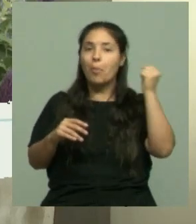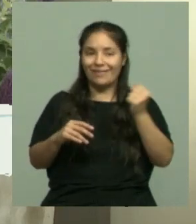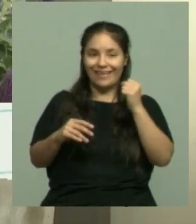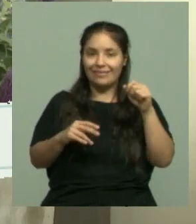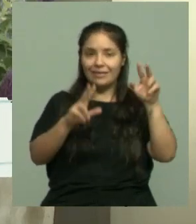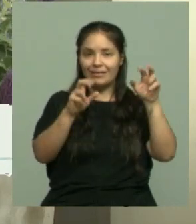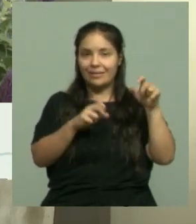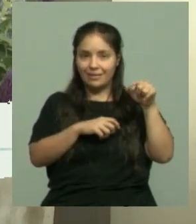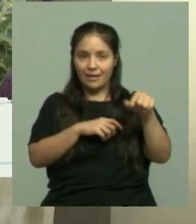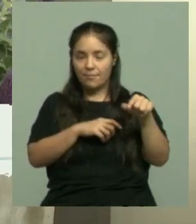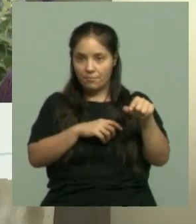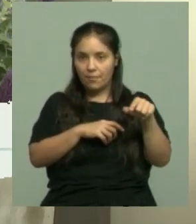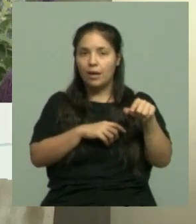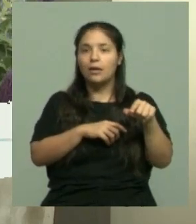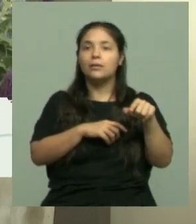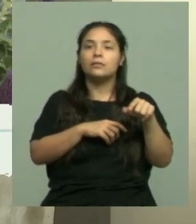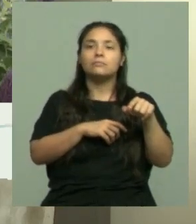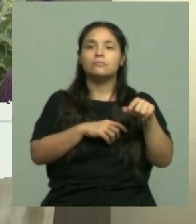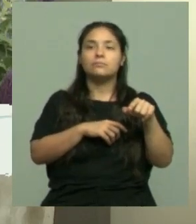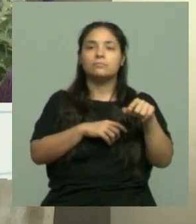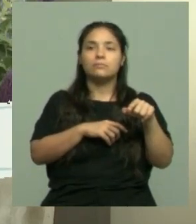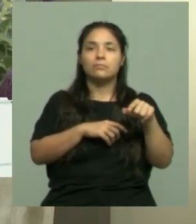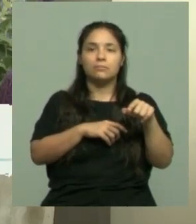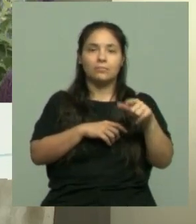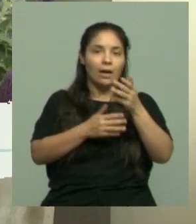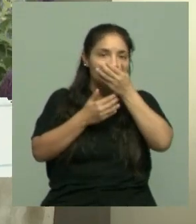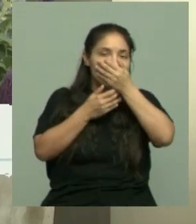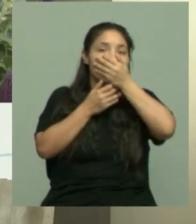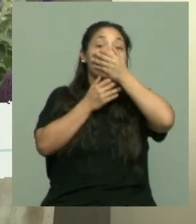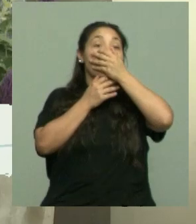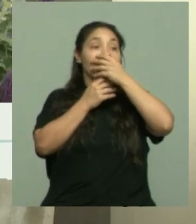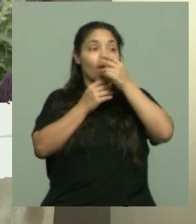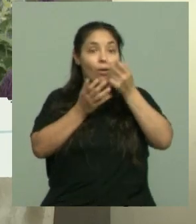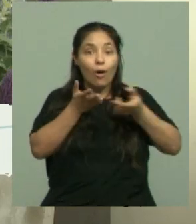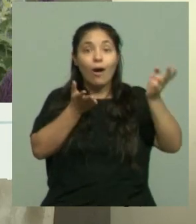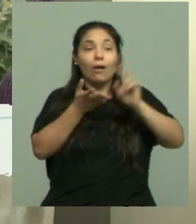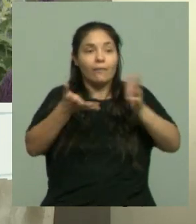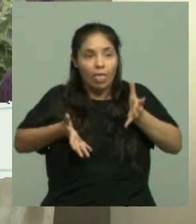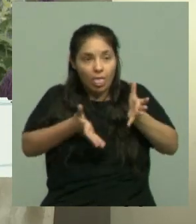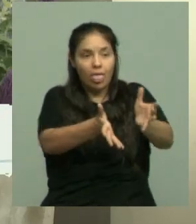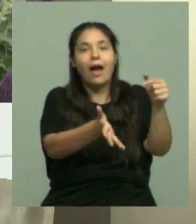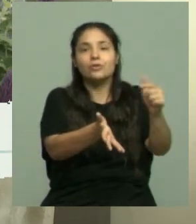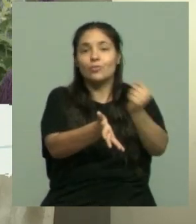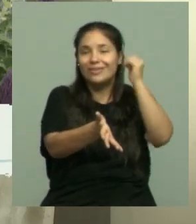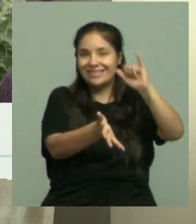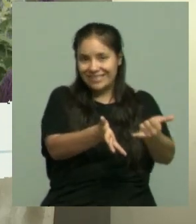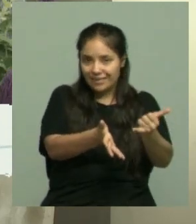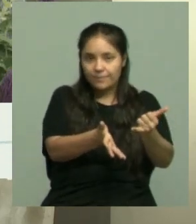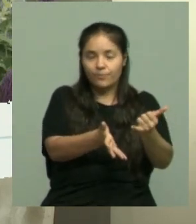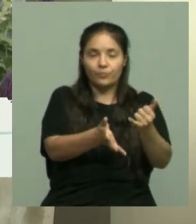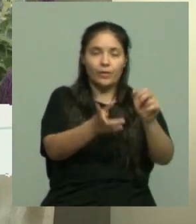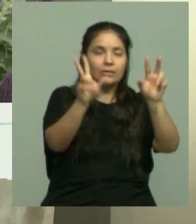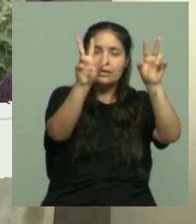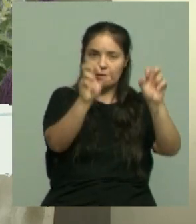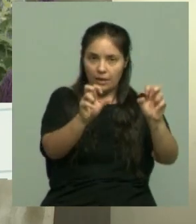digo, entendiendo que se van a recuperar los rehenes que tiene Hamás, en manos de Hamás, dejando de lado eso que